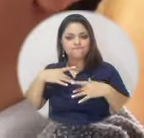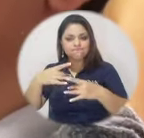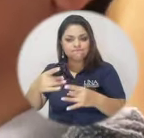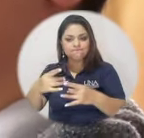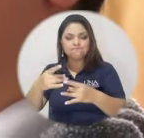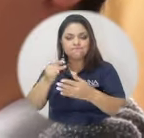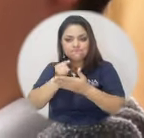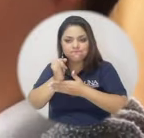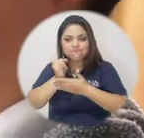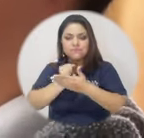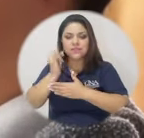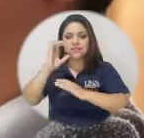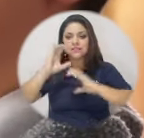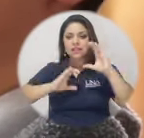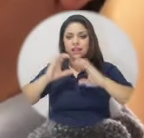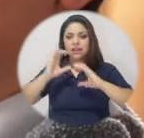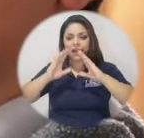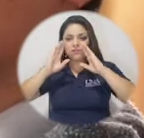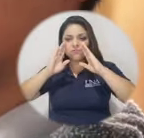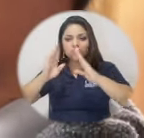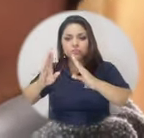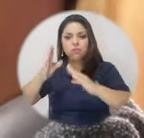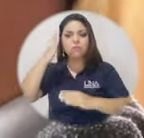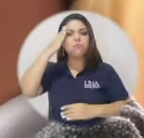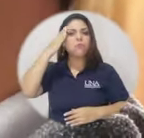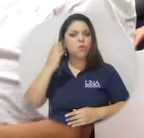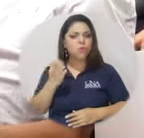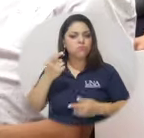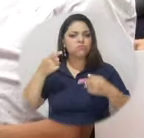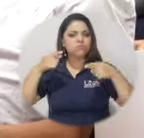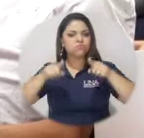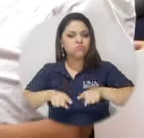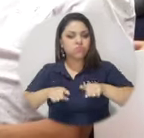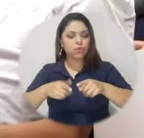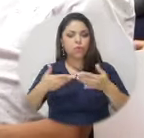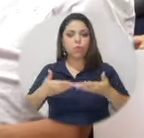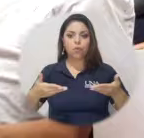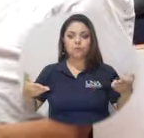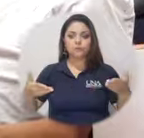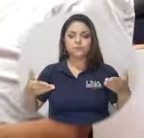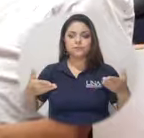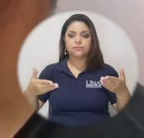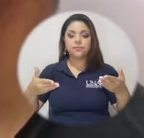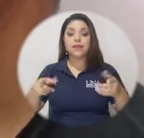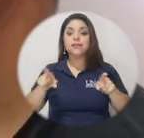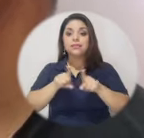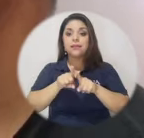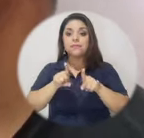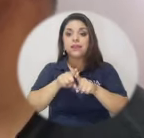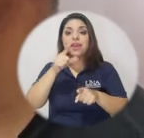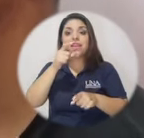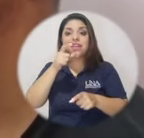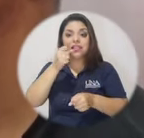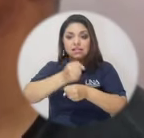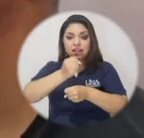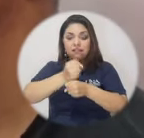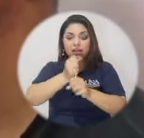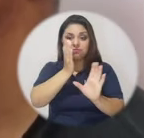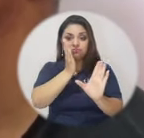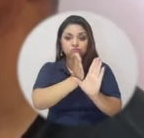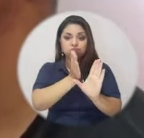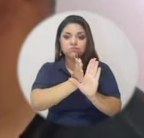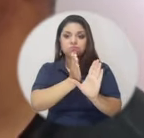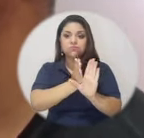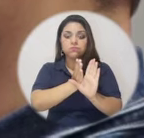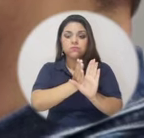su atención en descubrir por qué ocurren las cosas. Por otra parte, quienes la ejercen poseen la capacidad